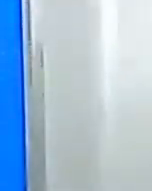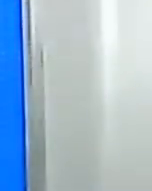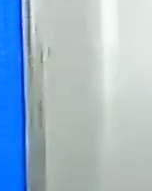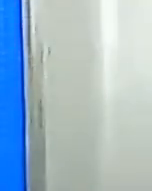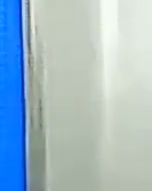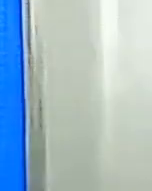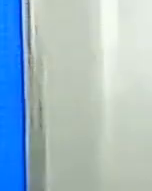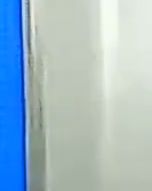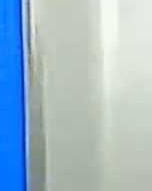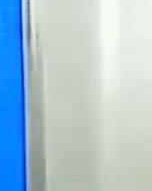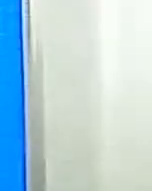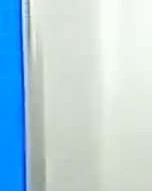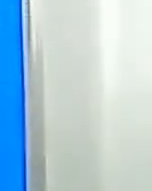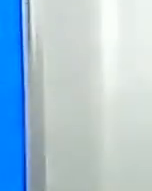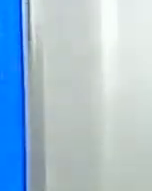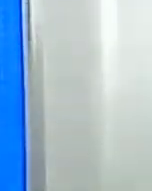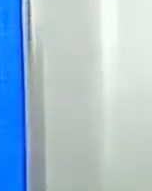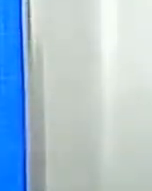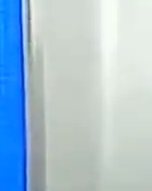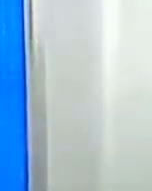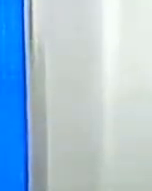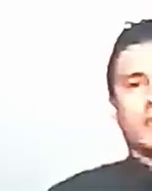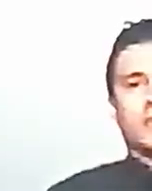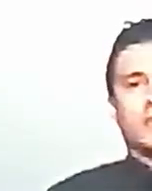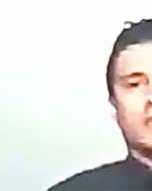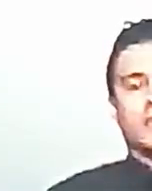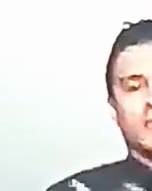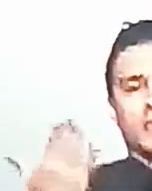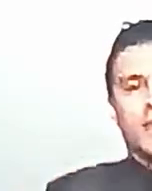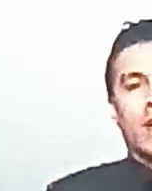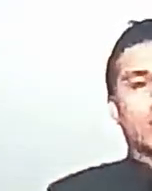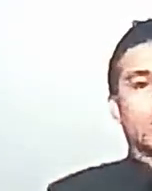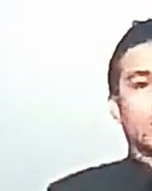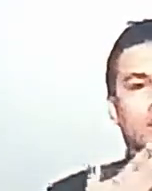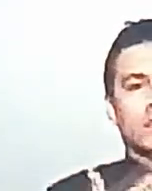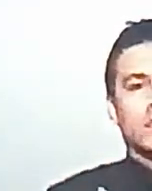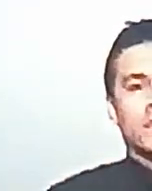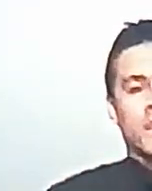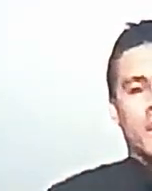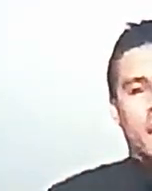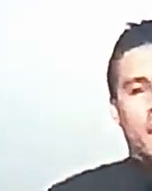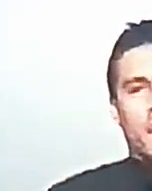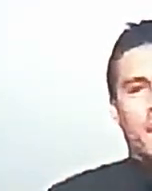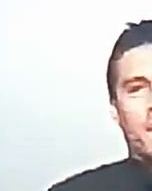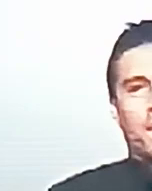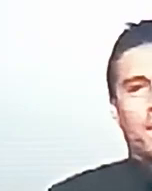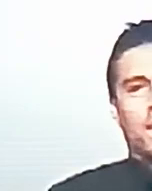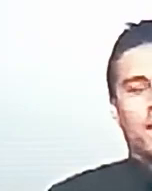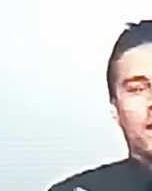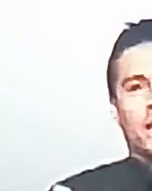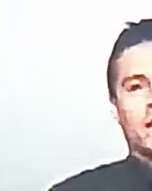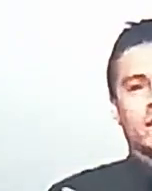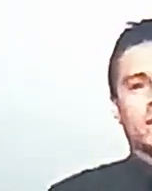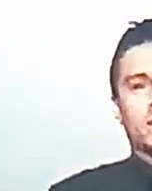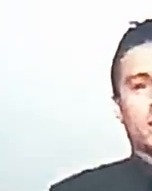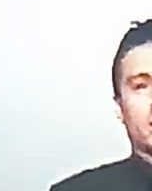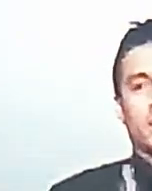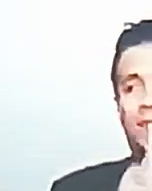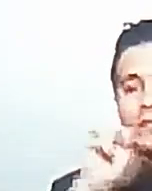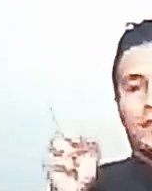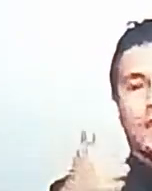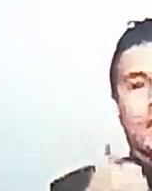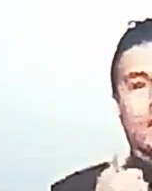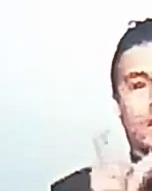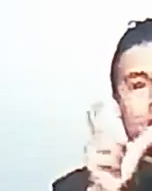delincuentes. Sabemos cómo... Gracias, doctora Aguiñaga. Ahora le corresponde el turno a la candidata Marcela Aguiñaga,